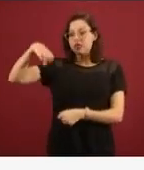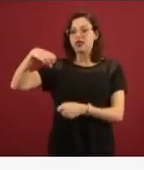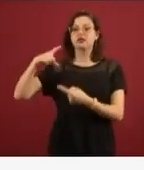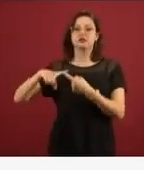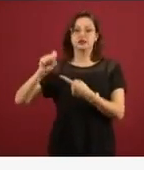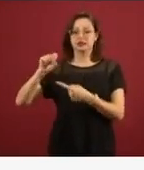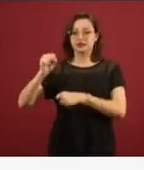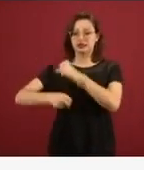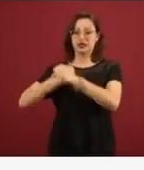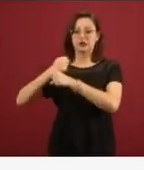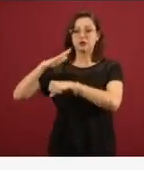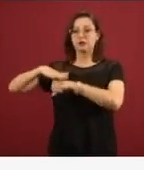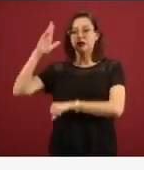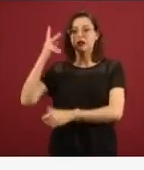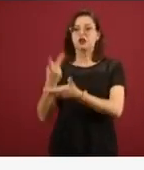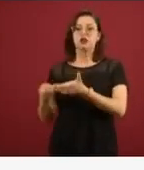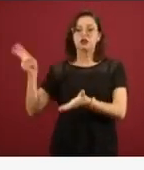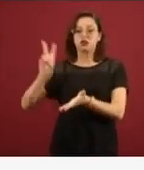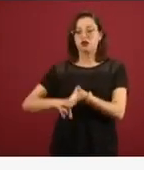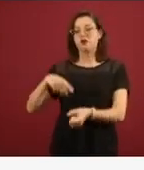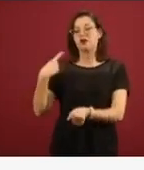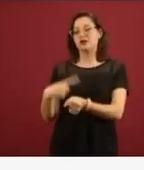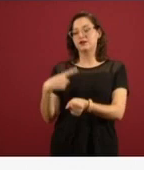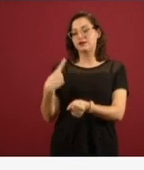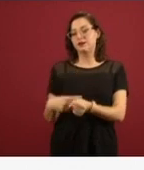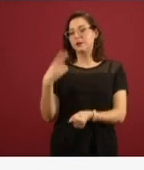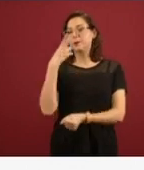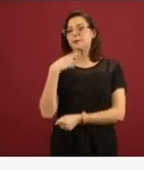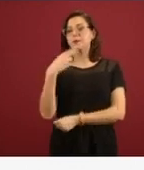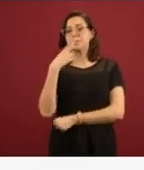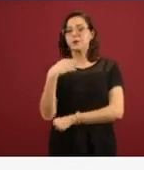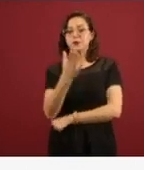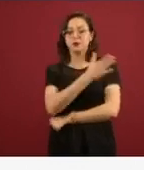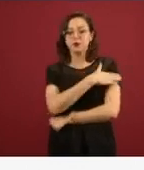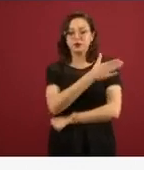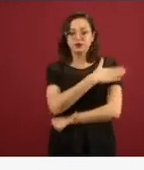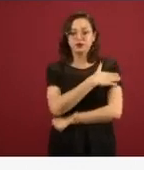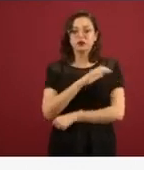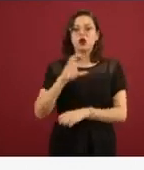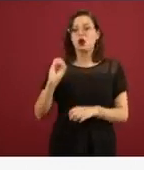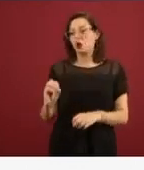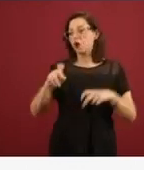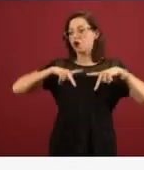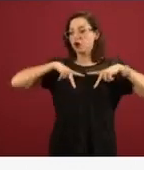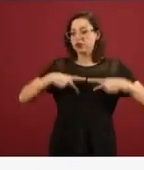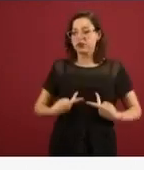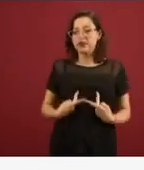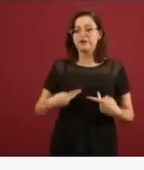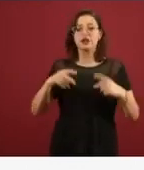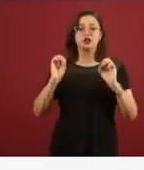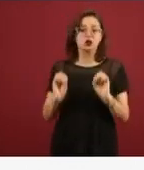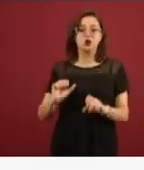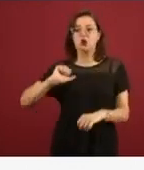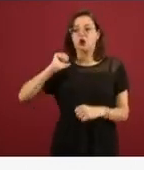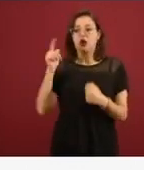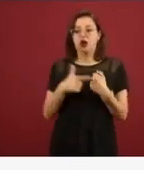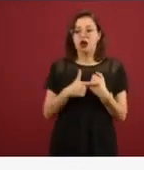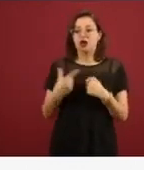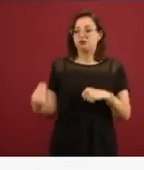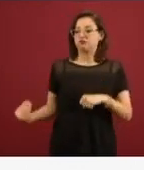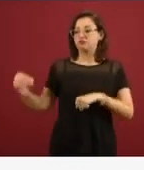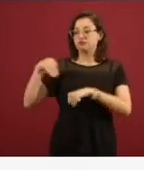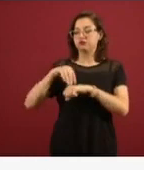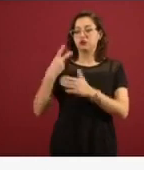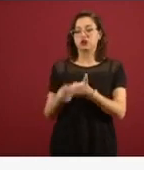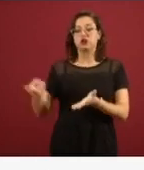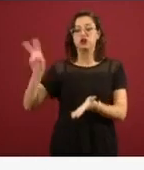60 años también padecen diabetes o hipertensión o tienen alguna inmunosupresión o tienen alguna otra comorbilidad,